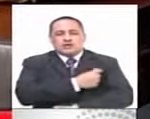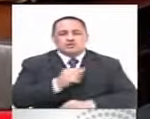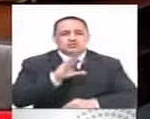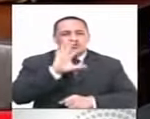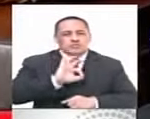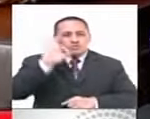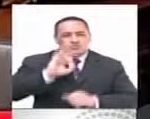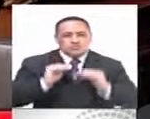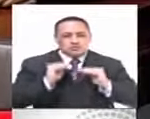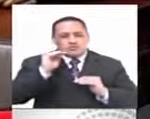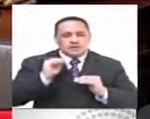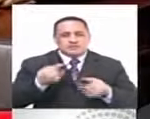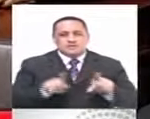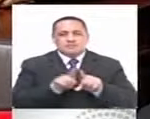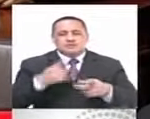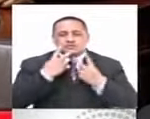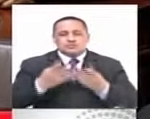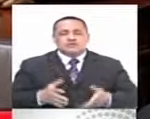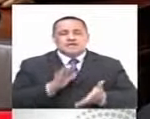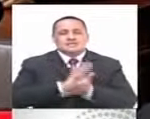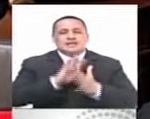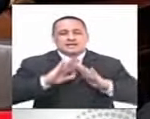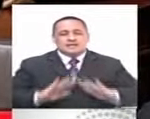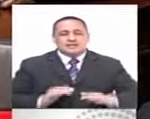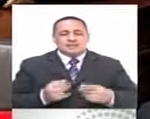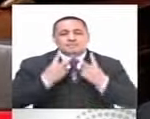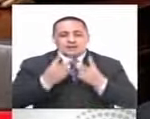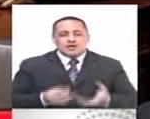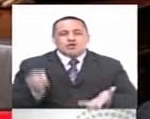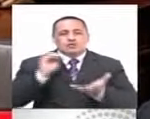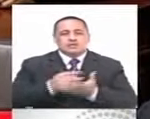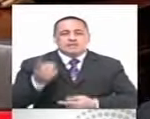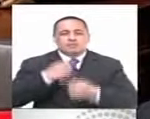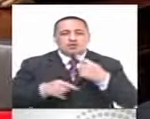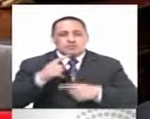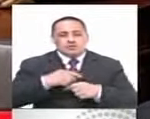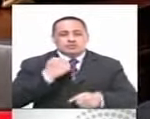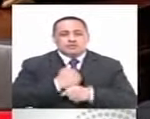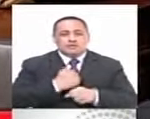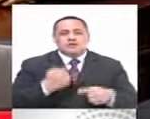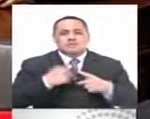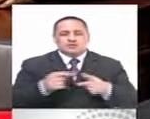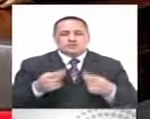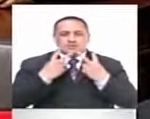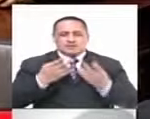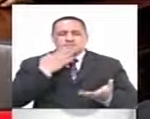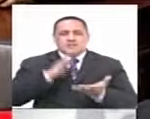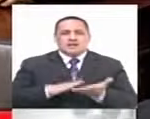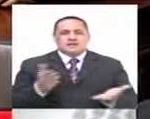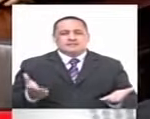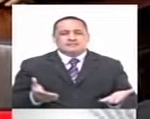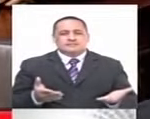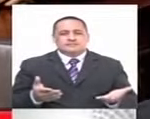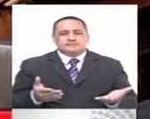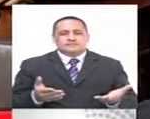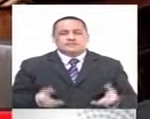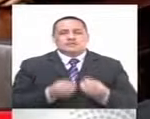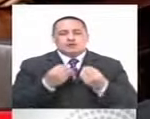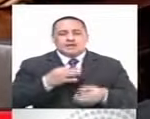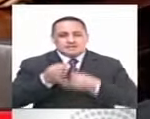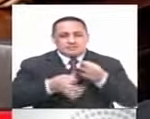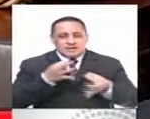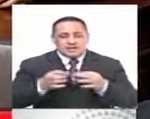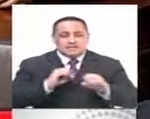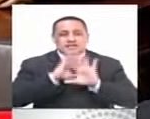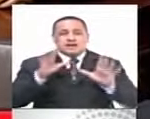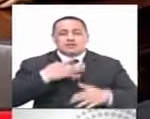poquito más. Nos da cierta tranquilidad para poder retomar nuestras actividades, pero resulta insuficiente. Hay que destacar,